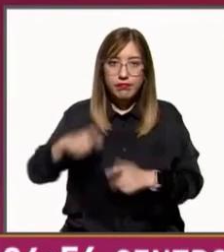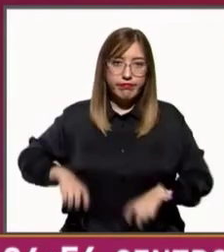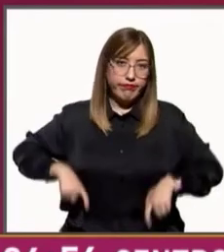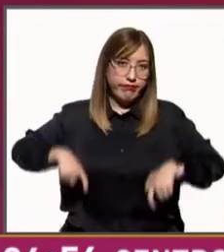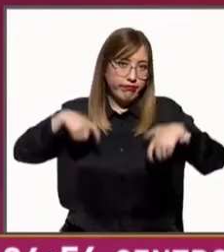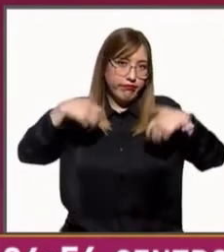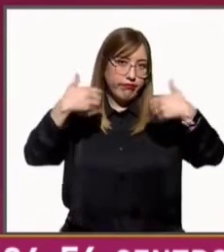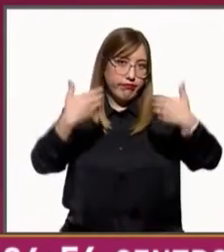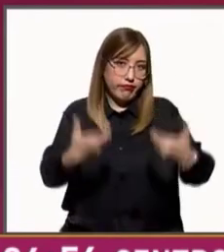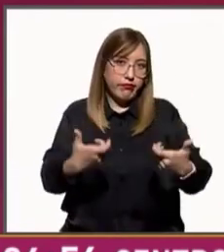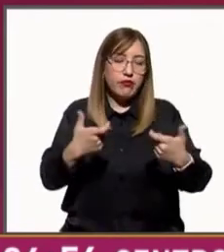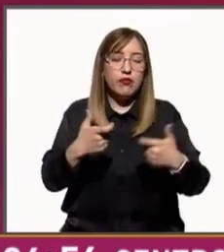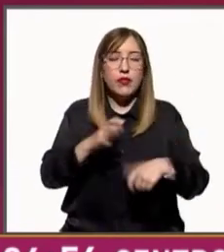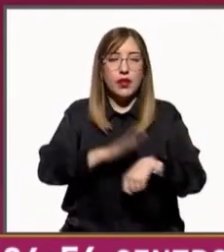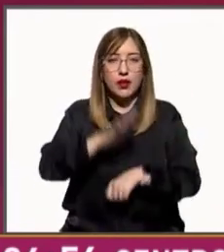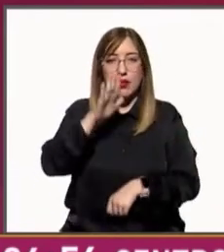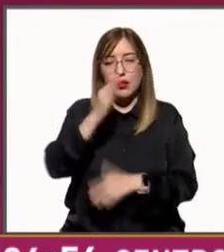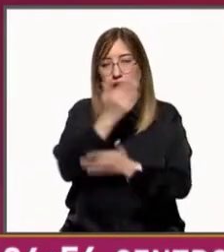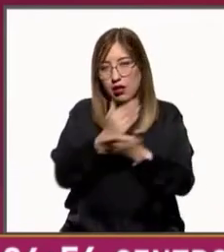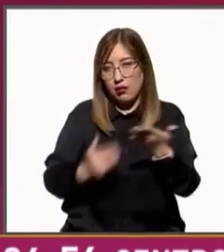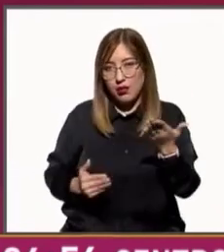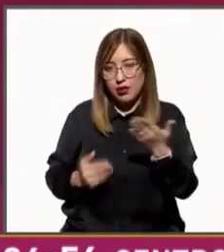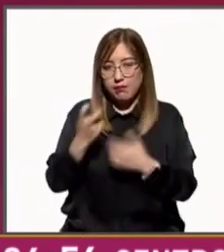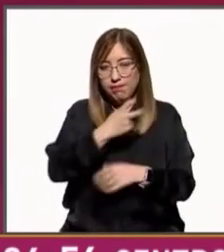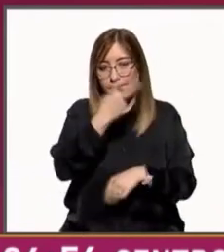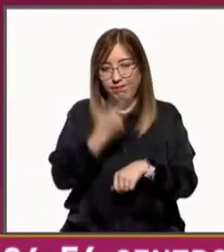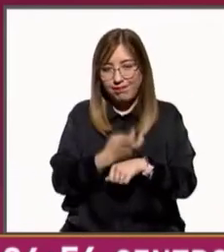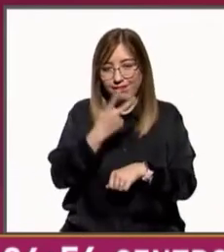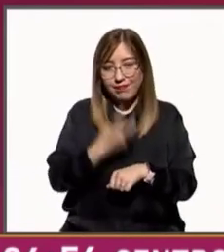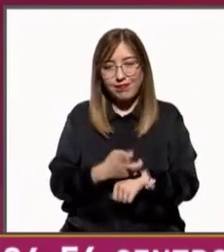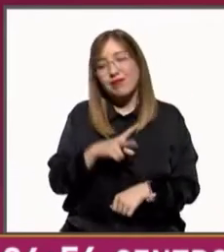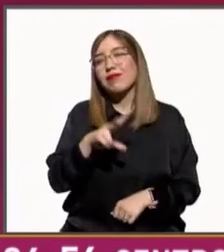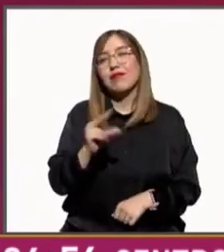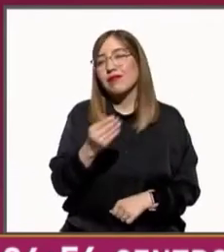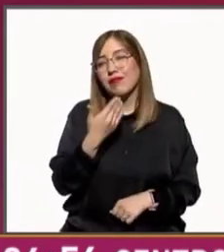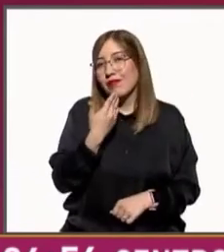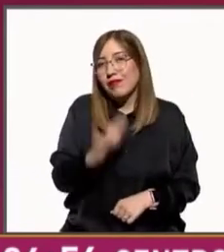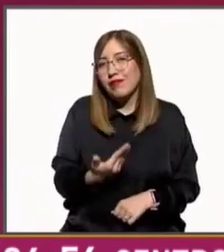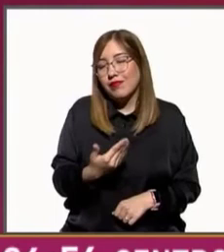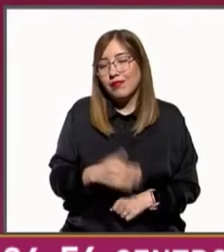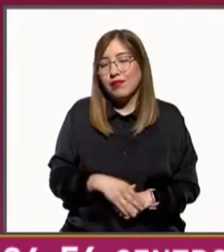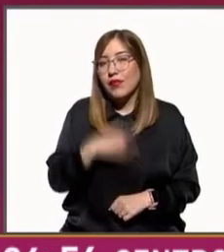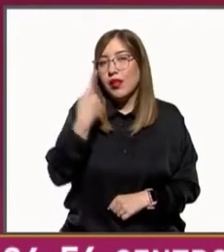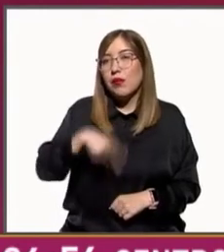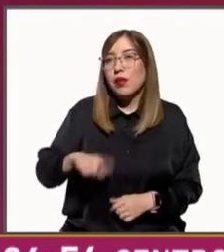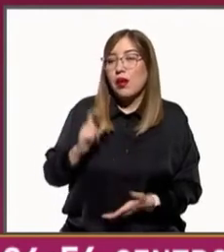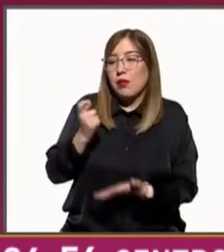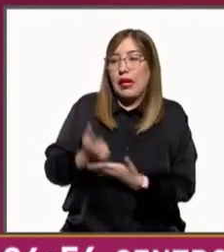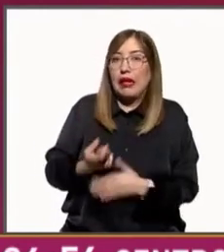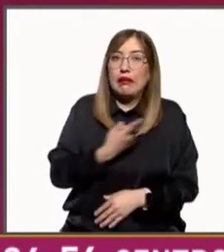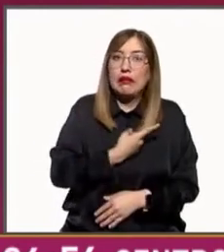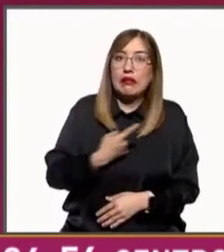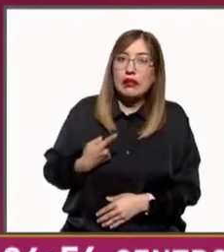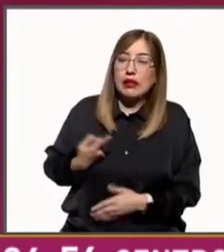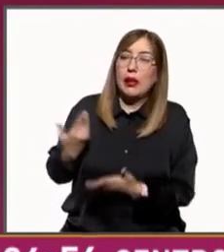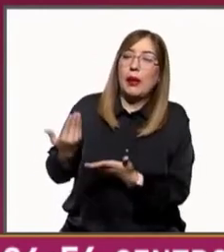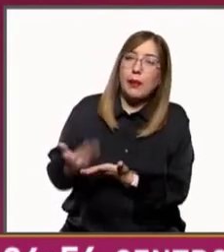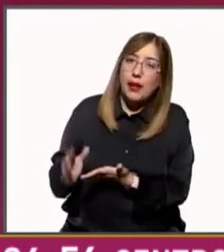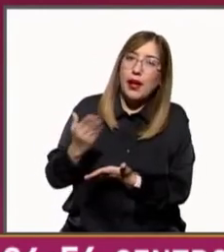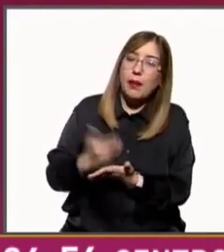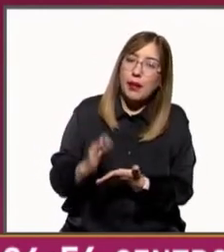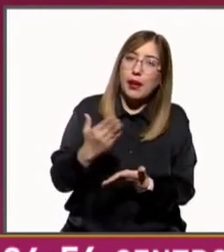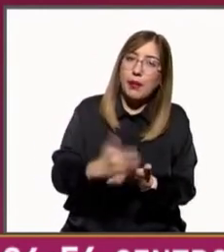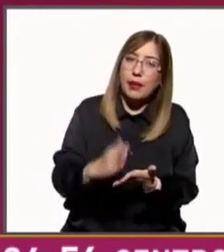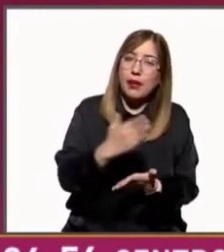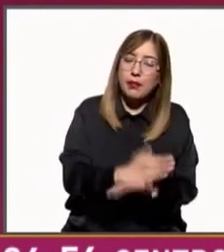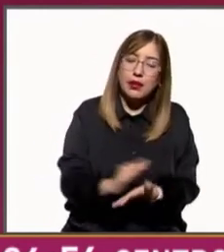El segundo rubro no es muy halagador, digamos, no es muy positivo, es para pagar deudas, claro, ¿no? Salir todavía de la